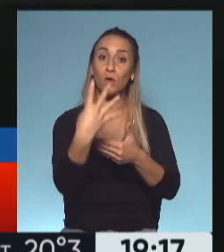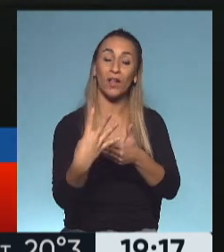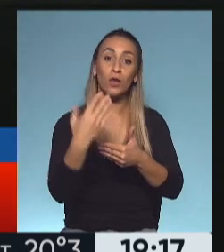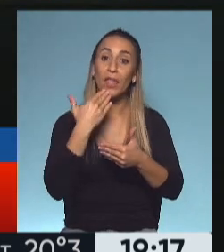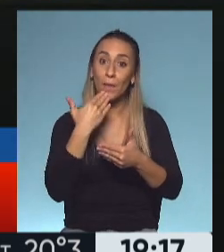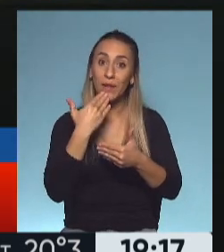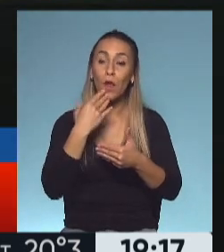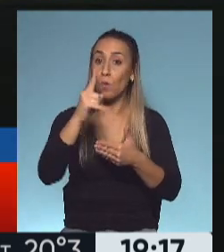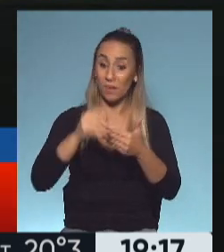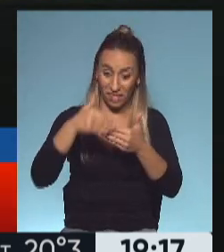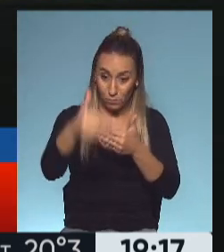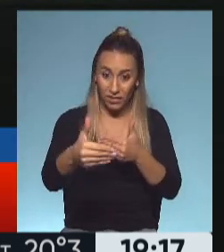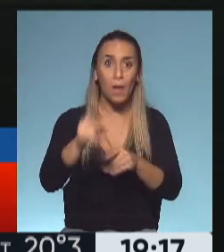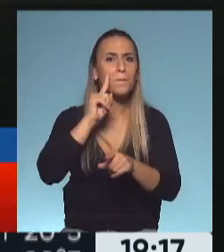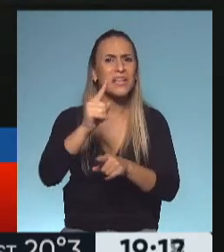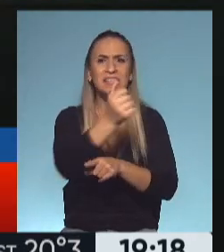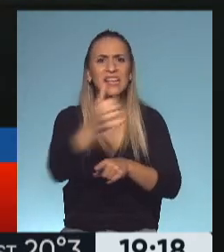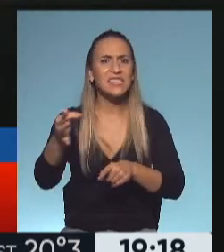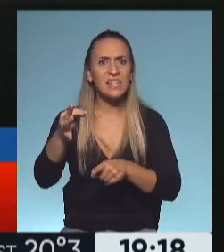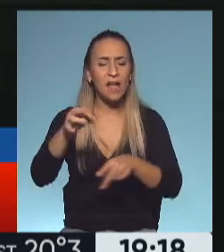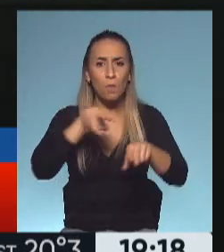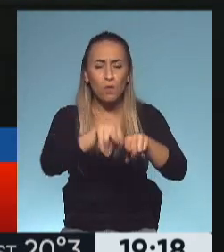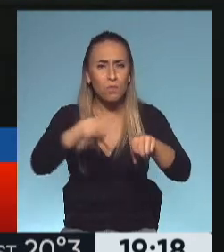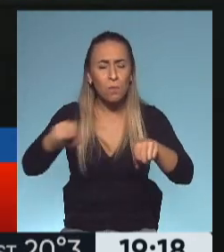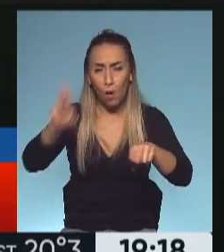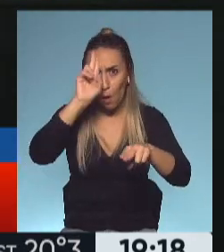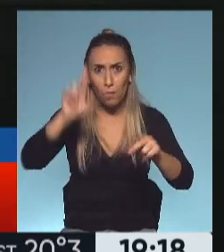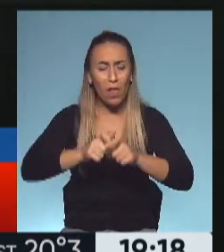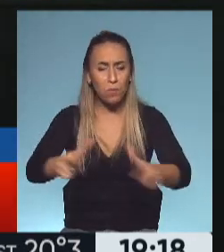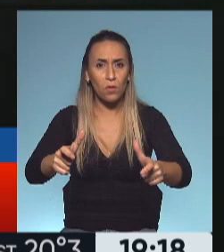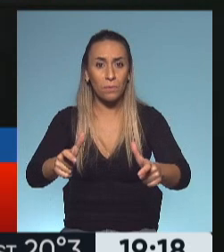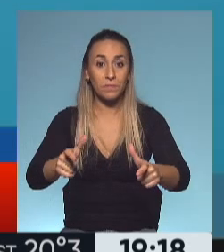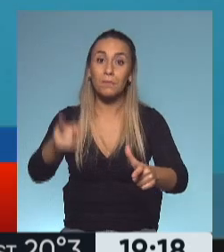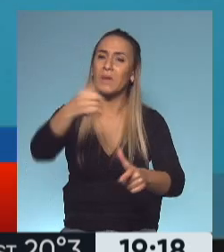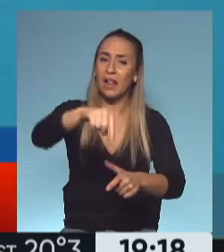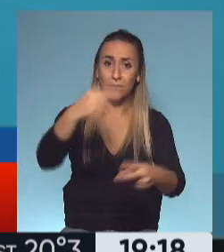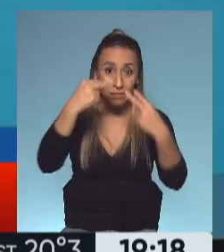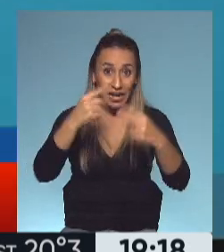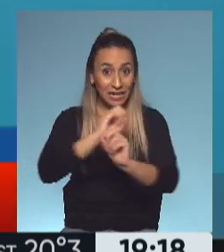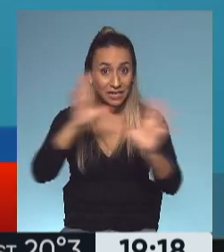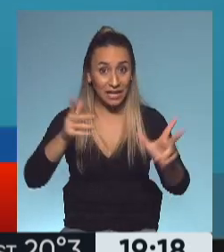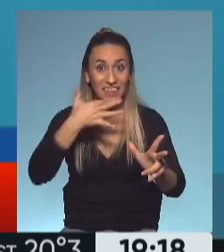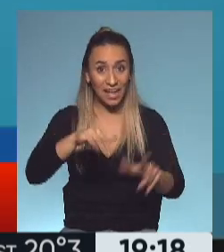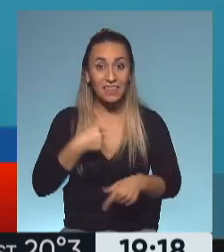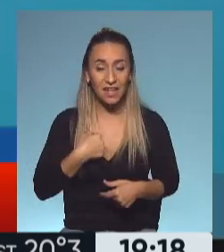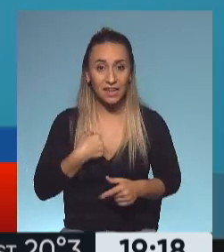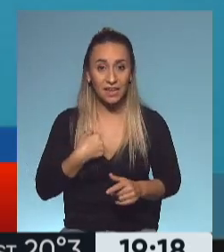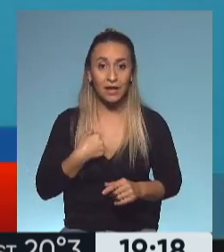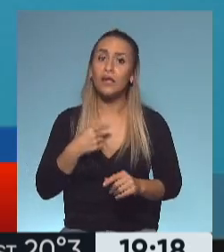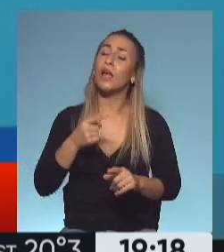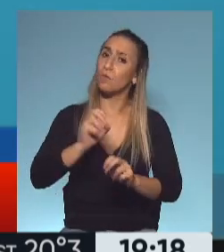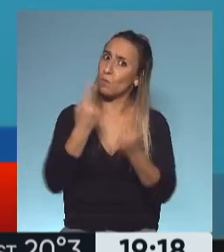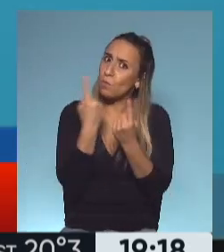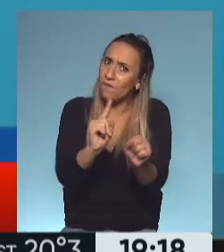después, 1.600 camas de terapia intensiva, para que lo entienda todo el mundo. Esto es muy distinto por